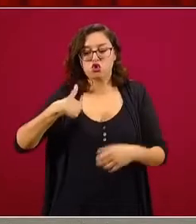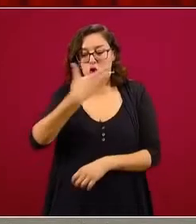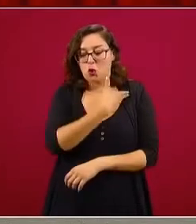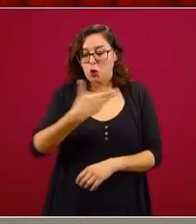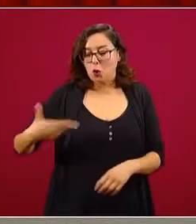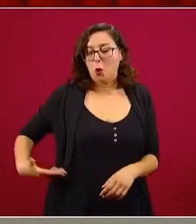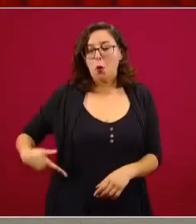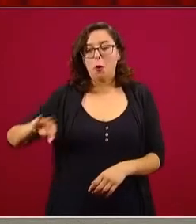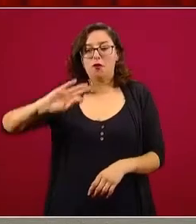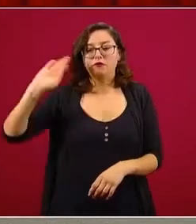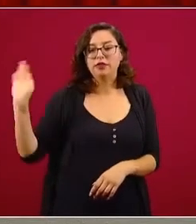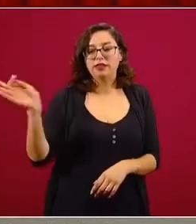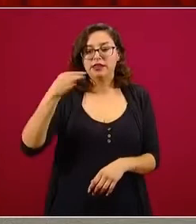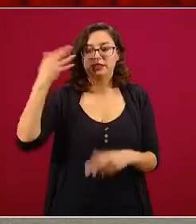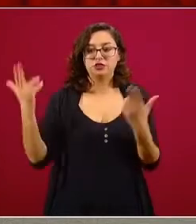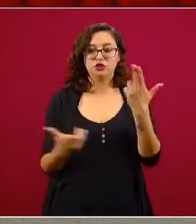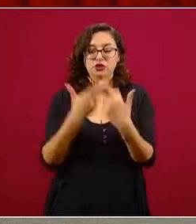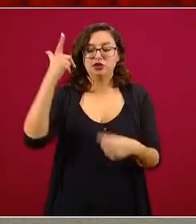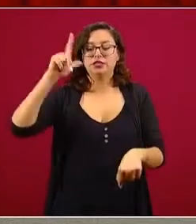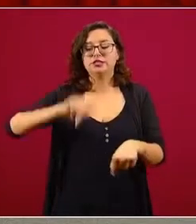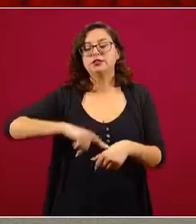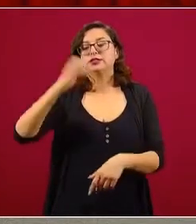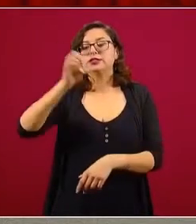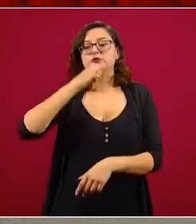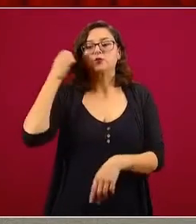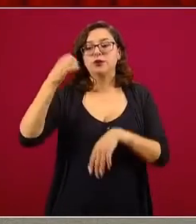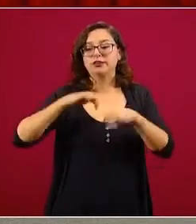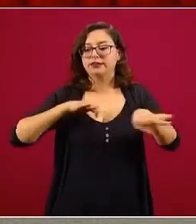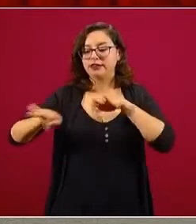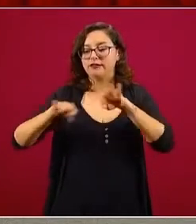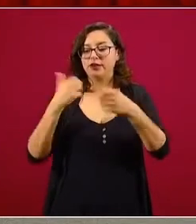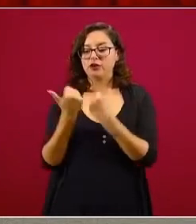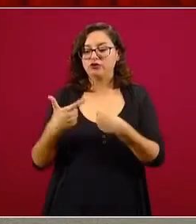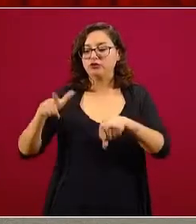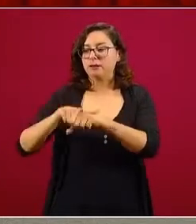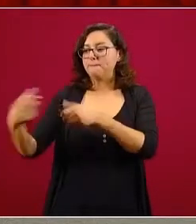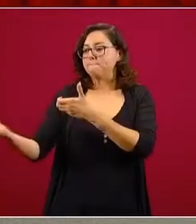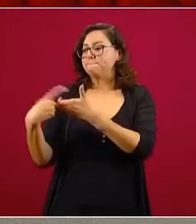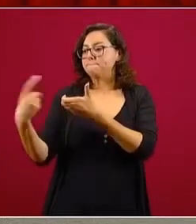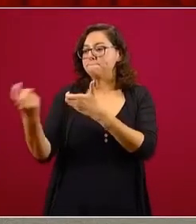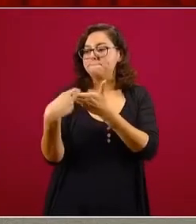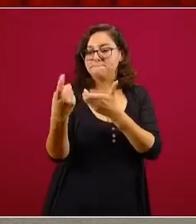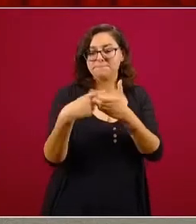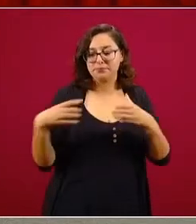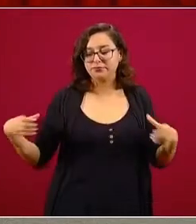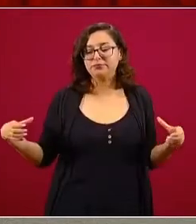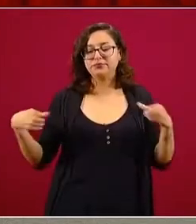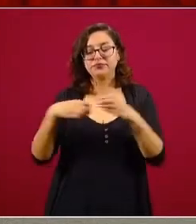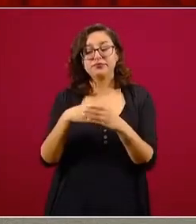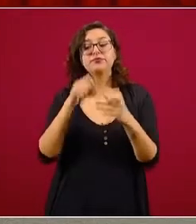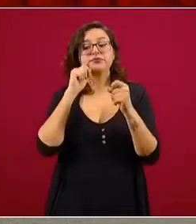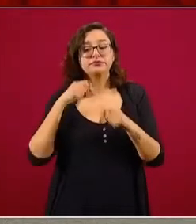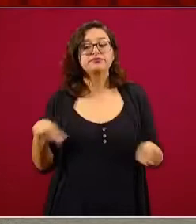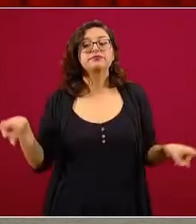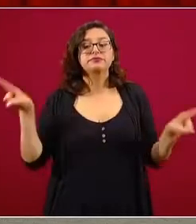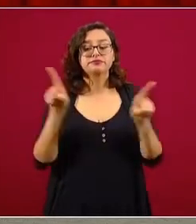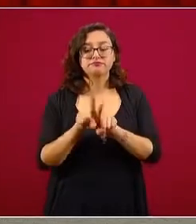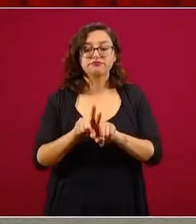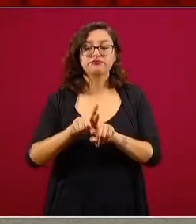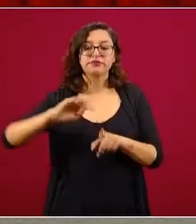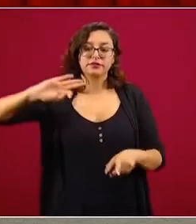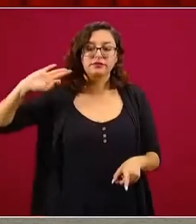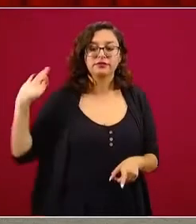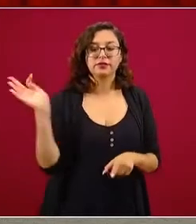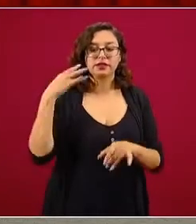de la Federación Nacional de Colegios de Trabajo Social en México y que también formamos parte de la